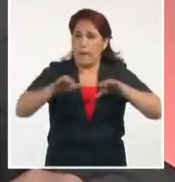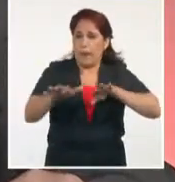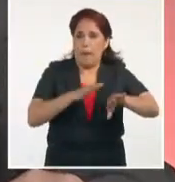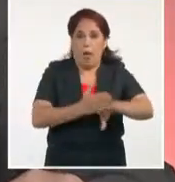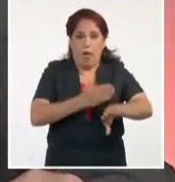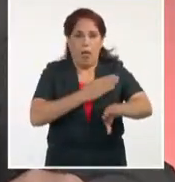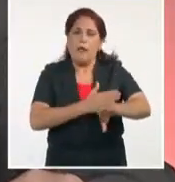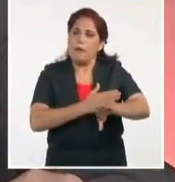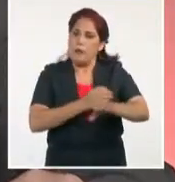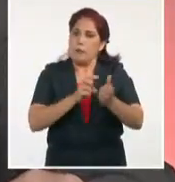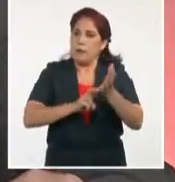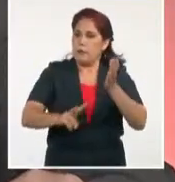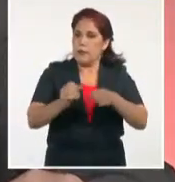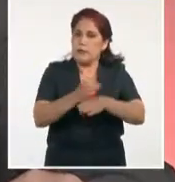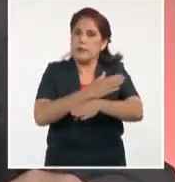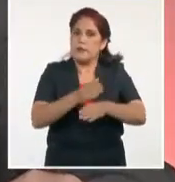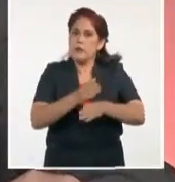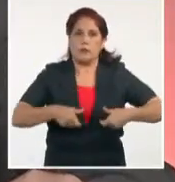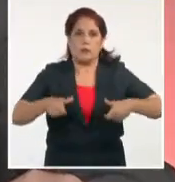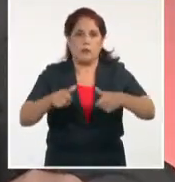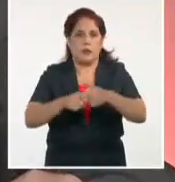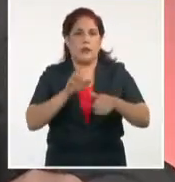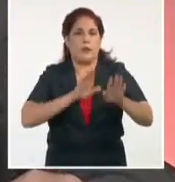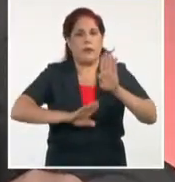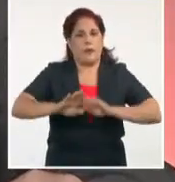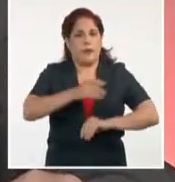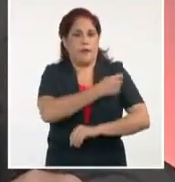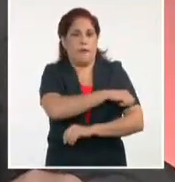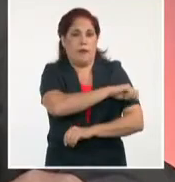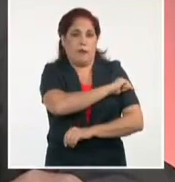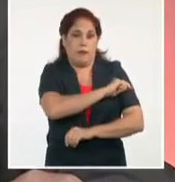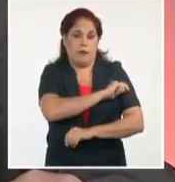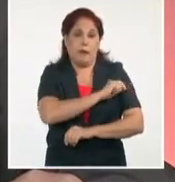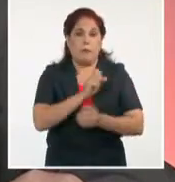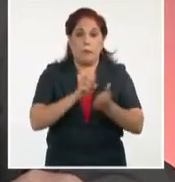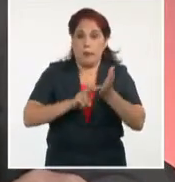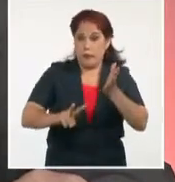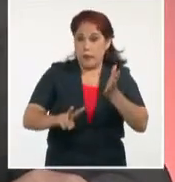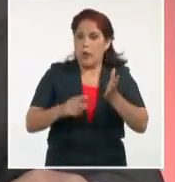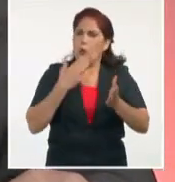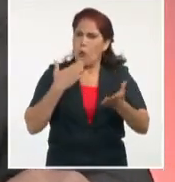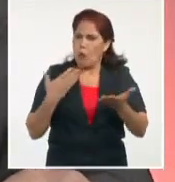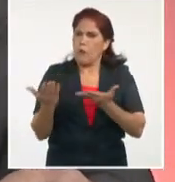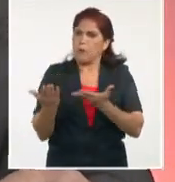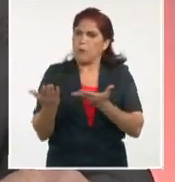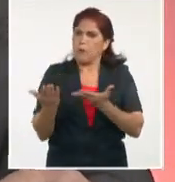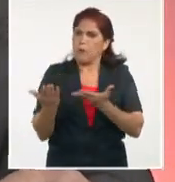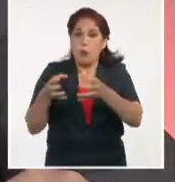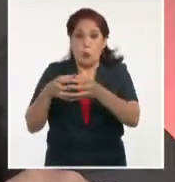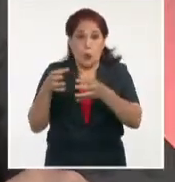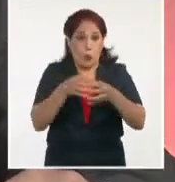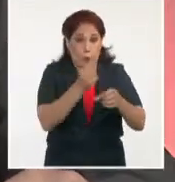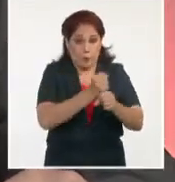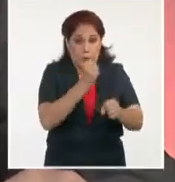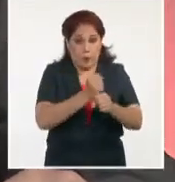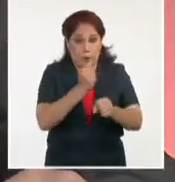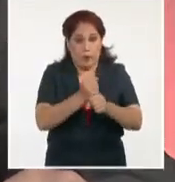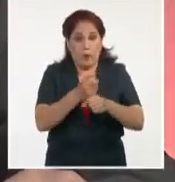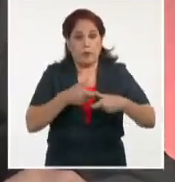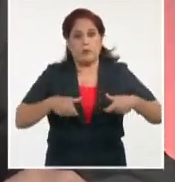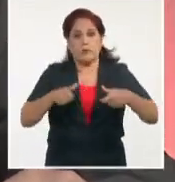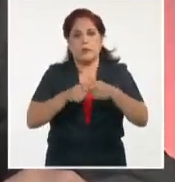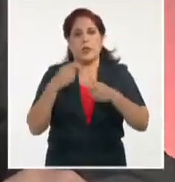todas las provincias, con los consejos de defensa provinciales y cómo hemos interactuado con los otros subgrupos del Consejo de Defensa